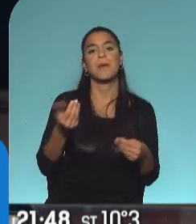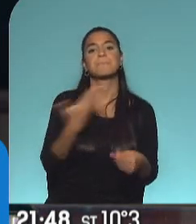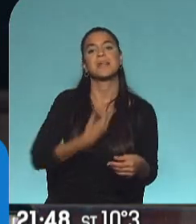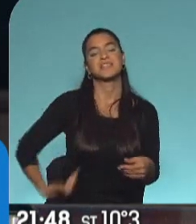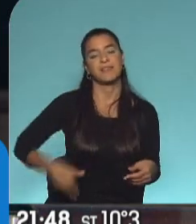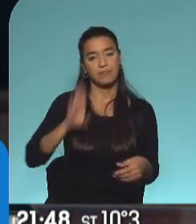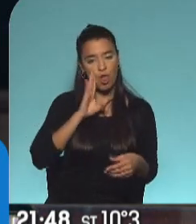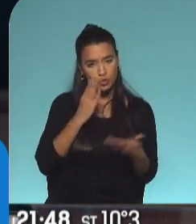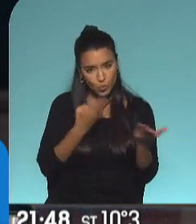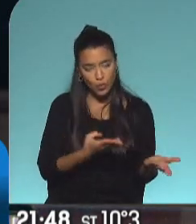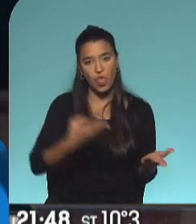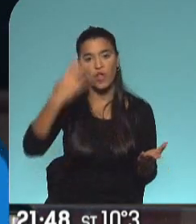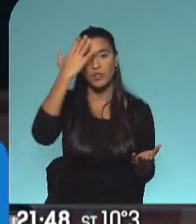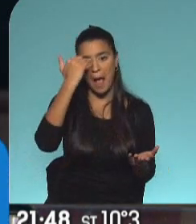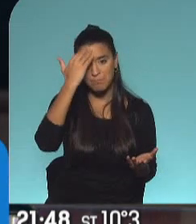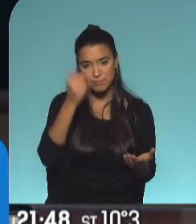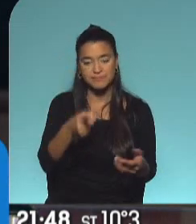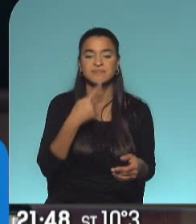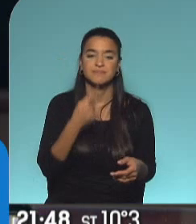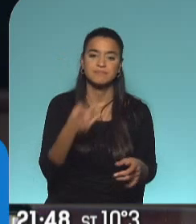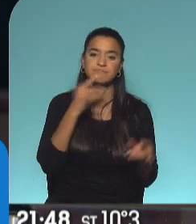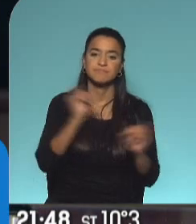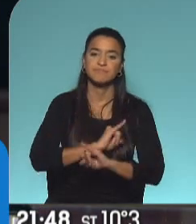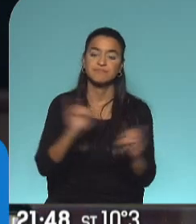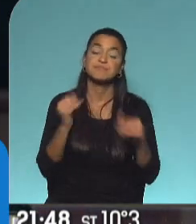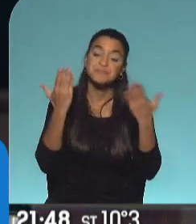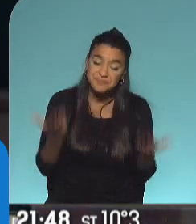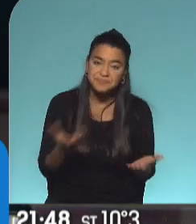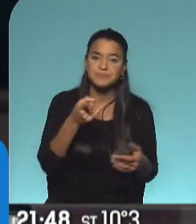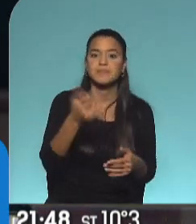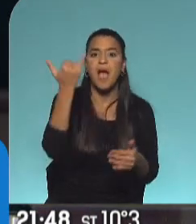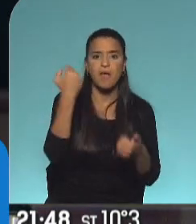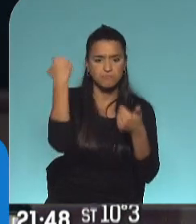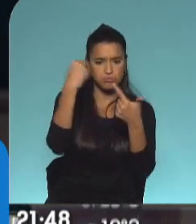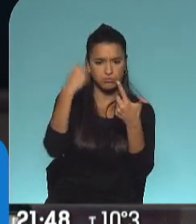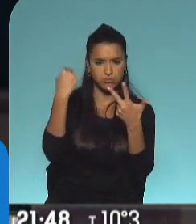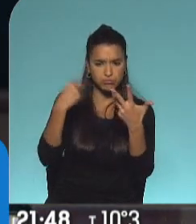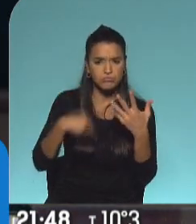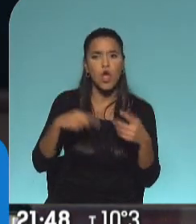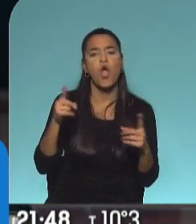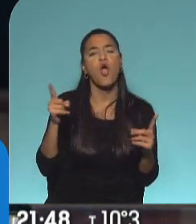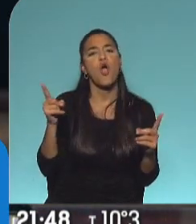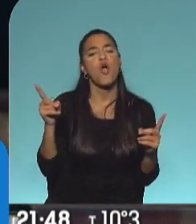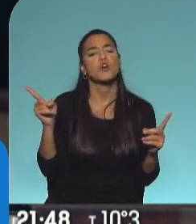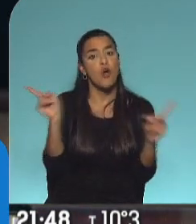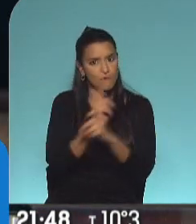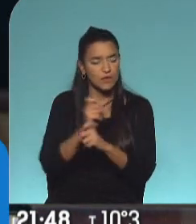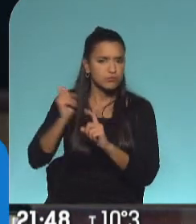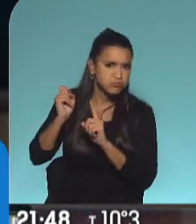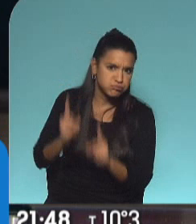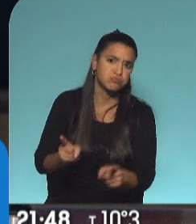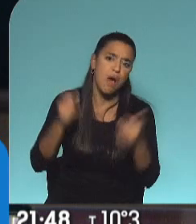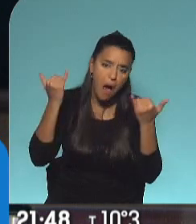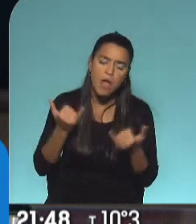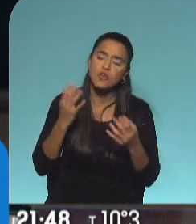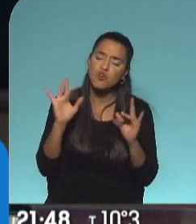los Estados Unidos, Donald Trump, quien salió a anunciar esto. Así que ahí hay varios elementos de un conflicto histórico que es